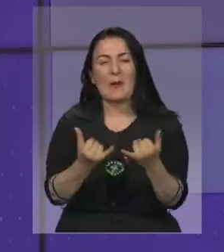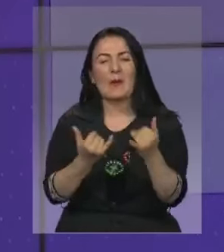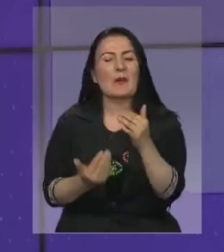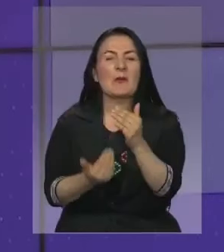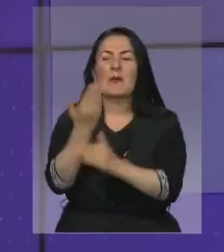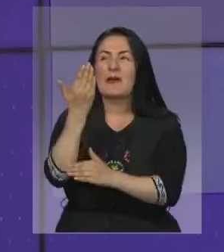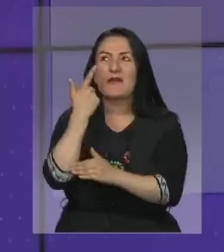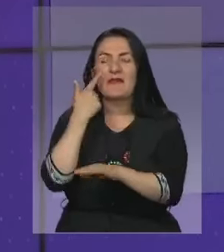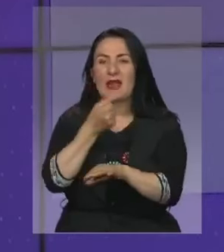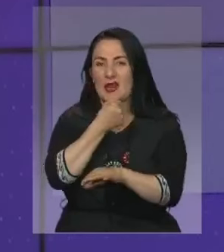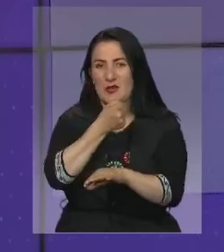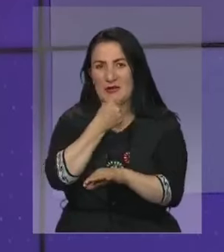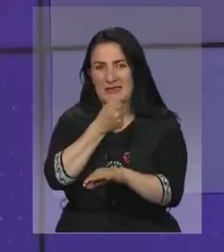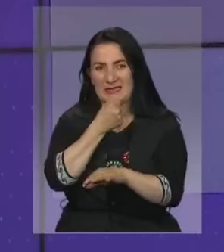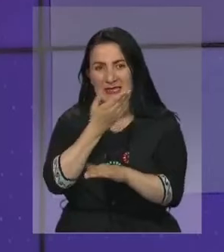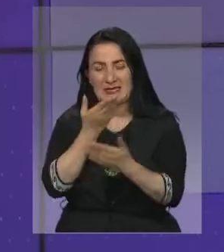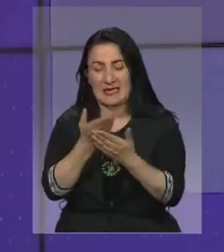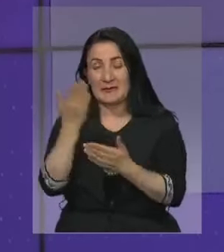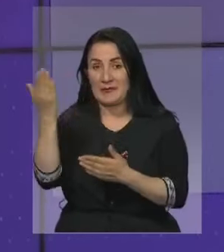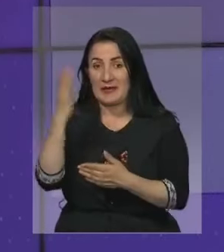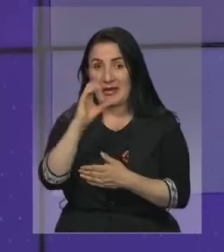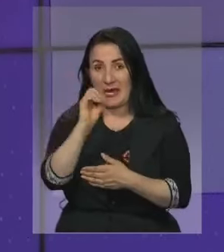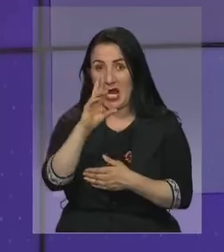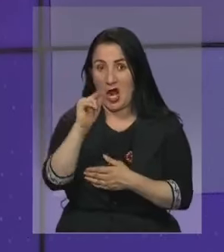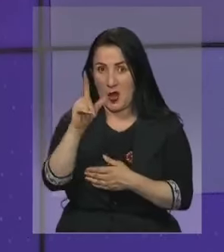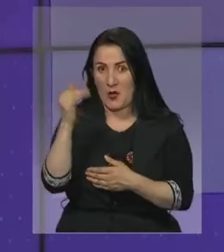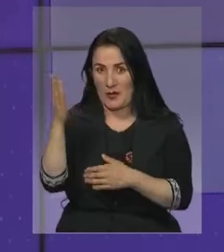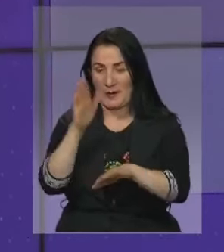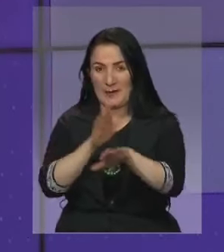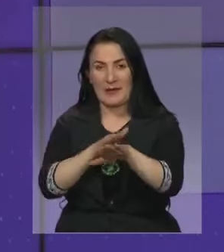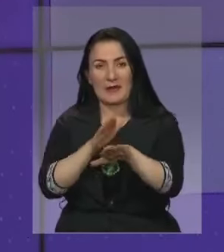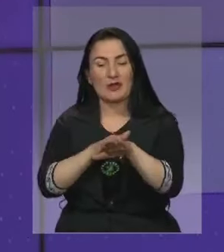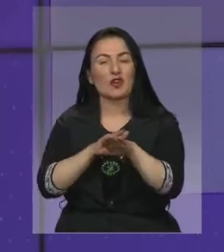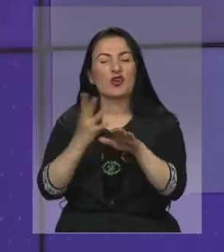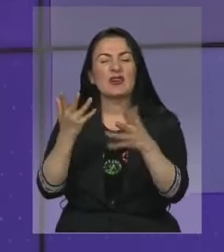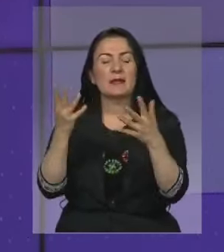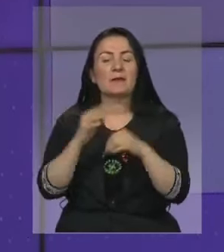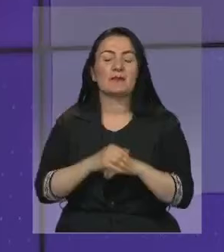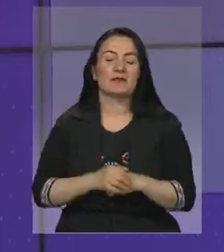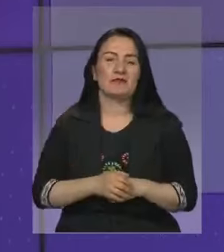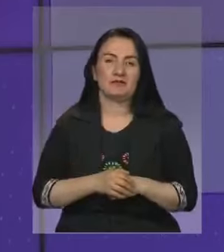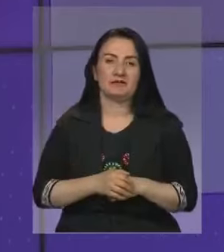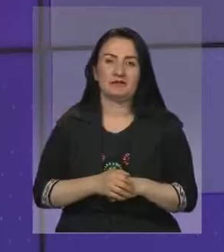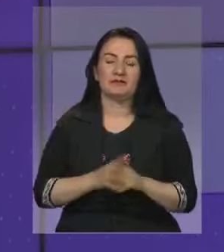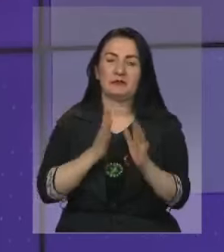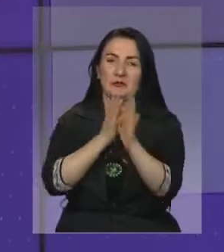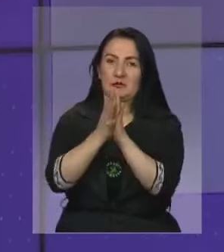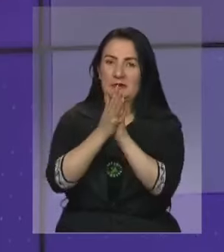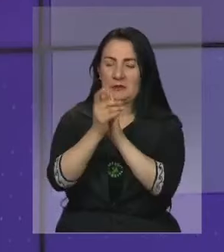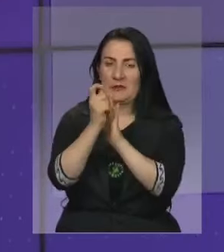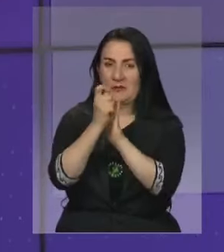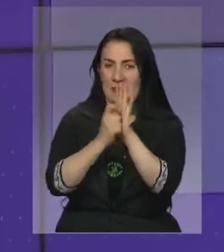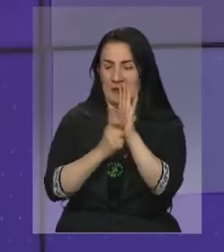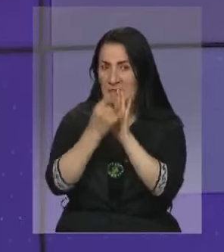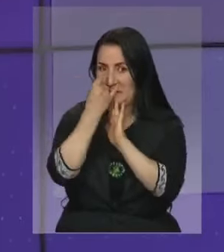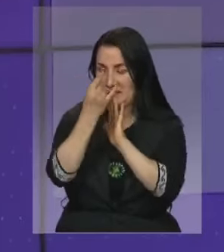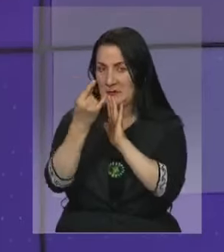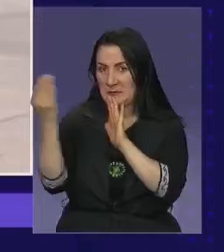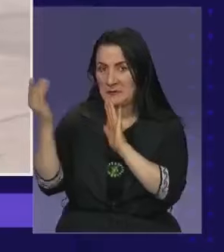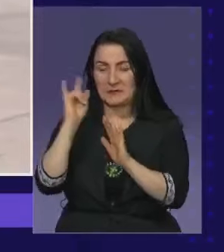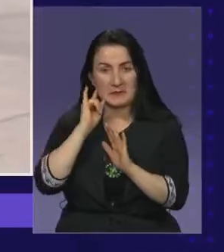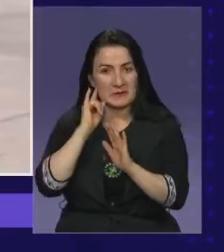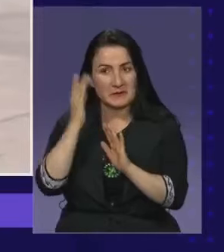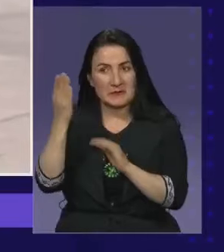presentaron las novedades que traerá este año. Carol Velázquez se encuentra desde Corferias y nos va a contar todos esos detalles que nos interesan.